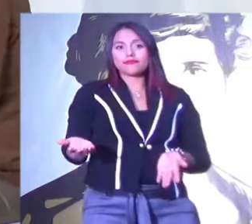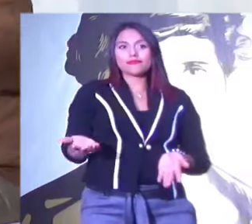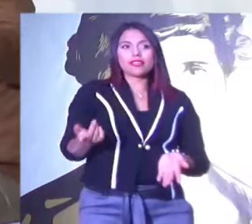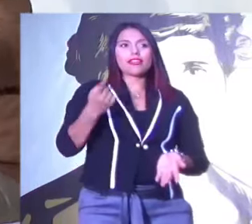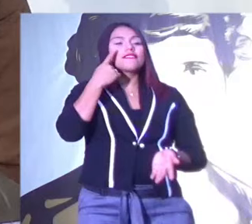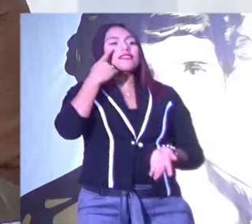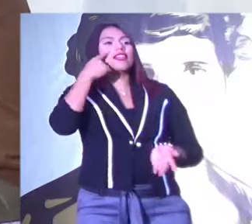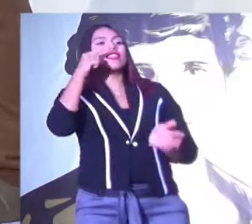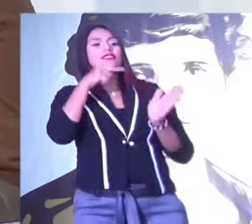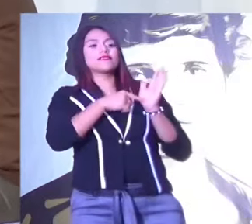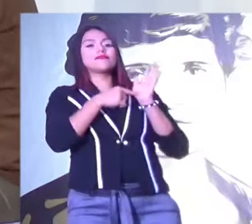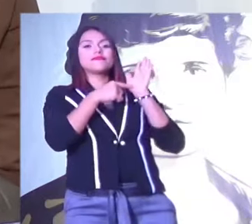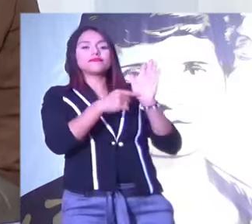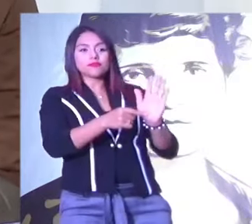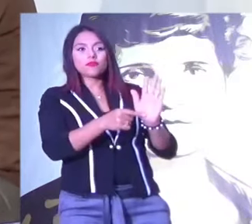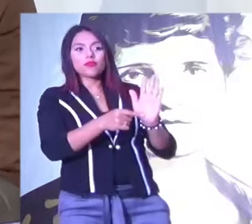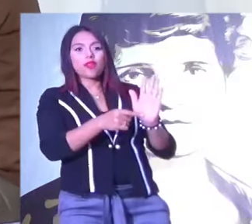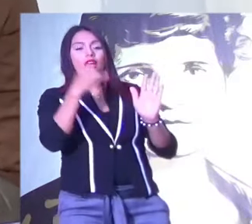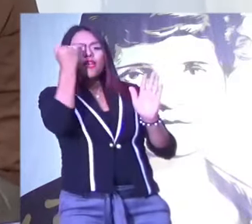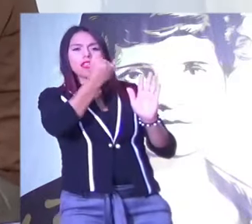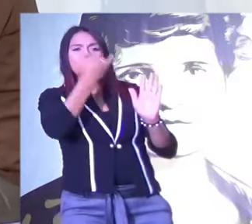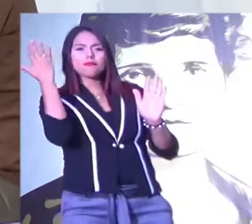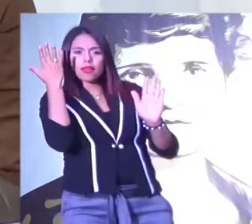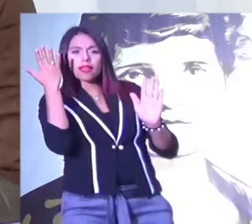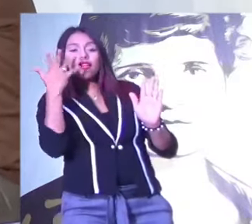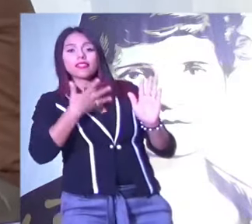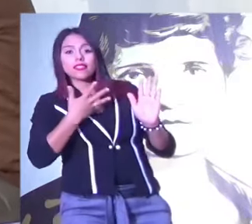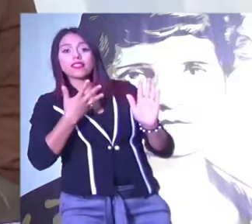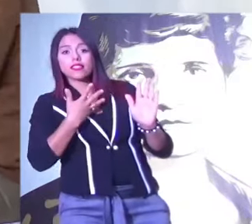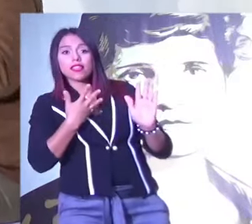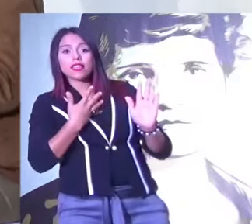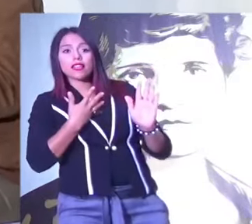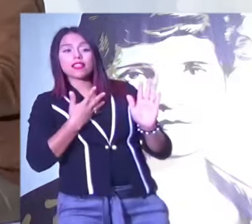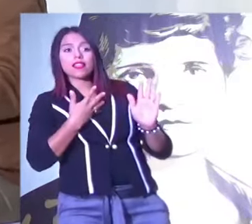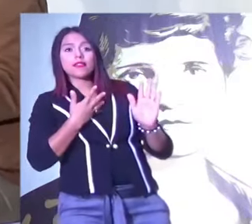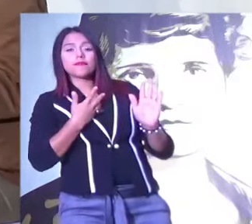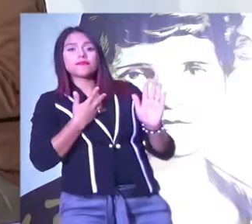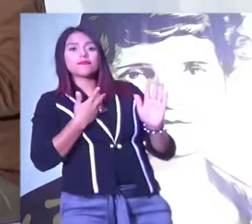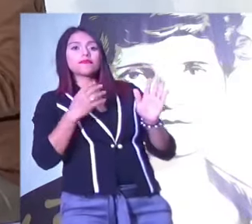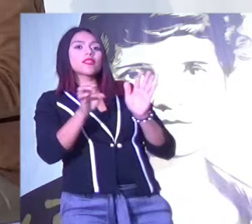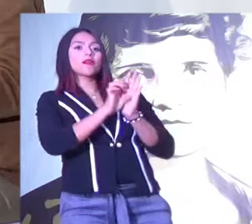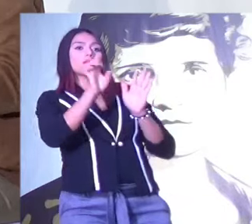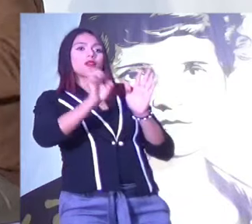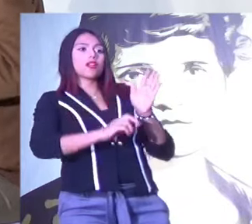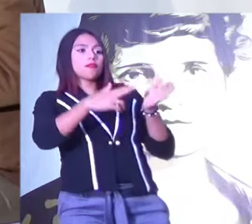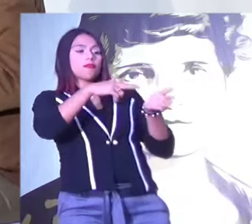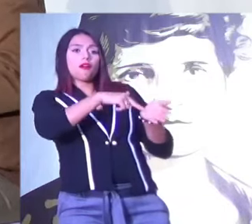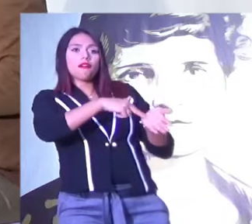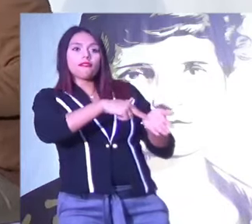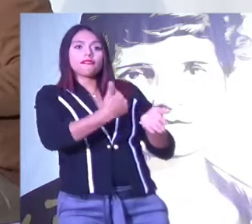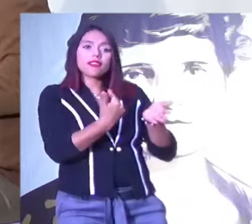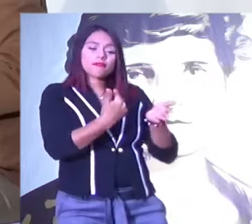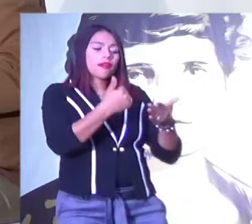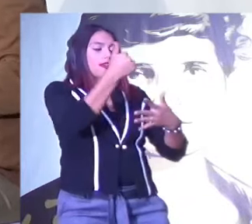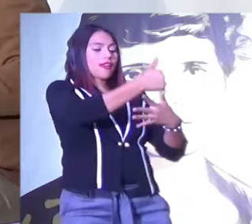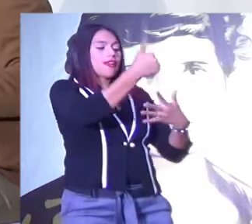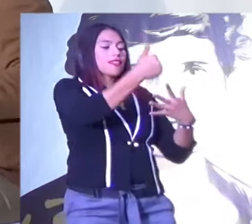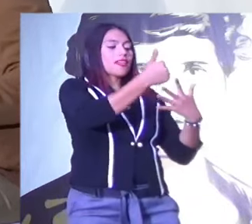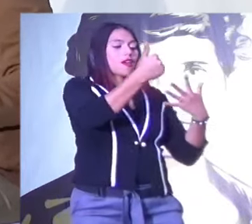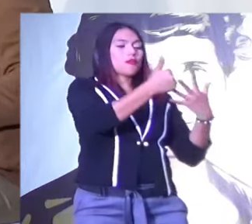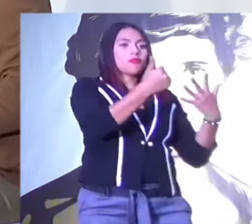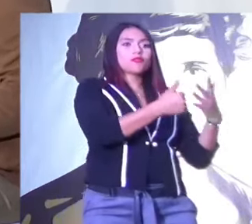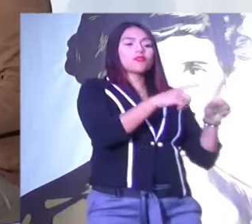al diseño de esta antología, incluye imágenes importantes, como esto que dices, ¿no? La firma autógrafa de cada uno de los